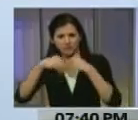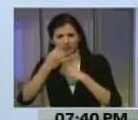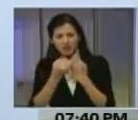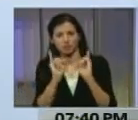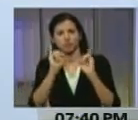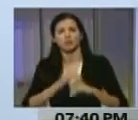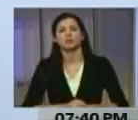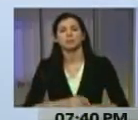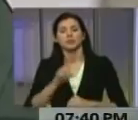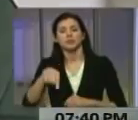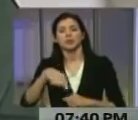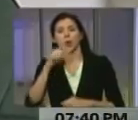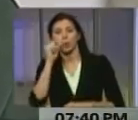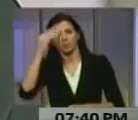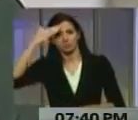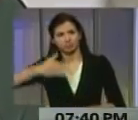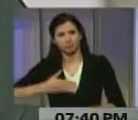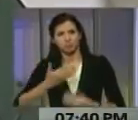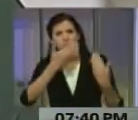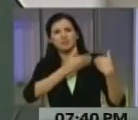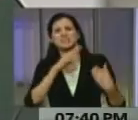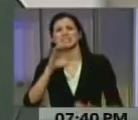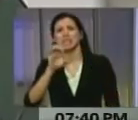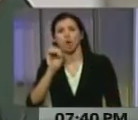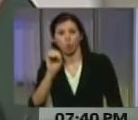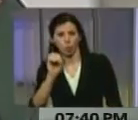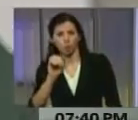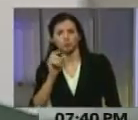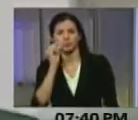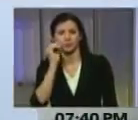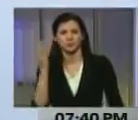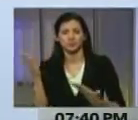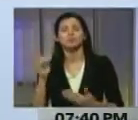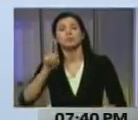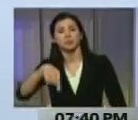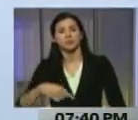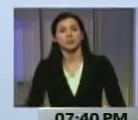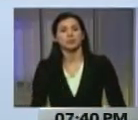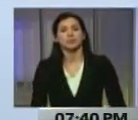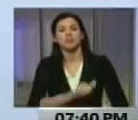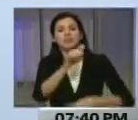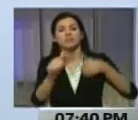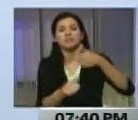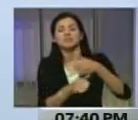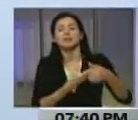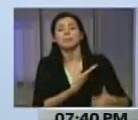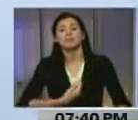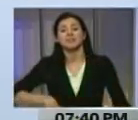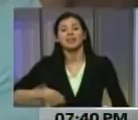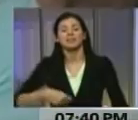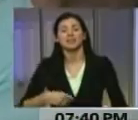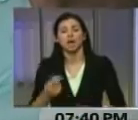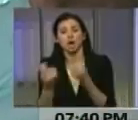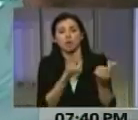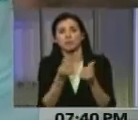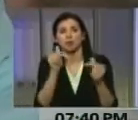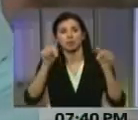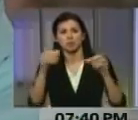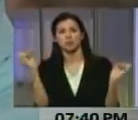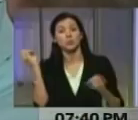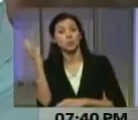CEO, almirante Remigio Ceballos. También tenemos el vicepresidente de Economía, ¿no? Hoy estamos en una